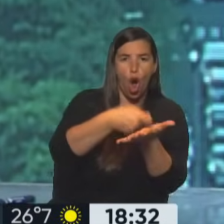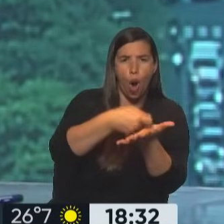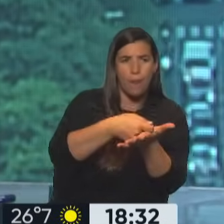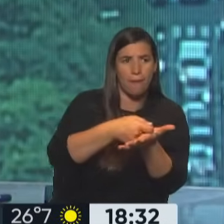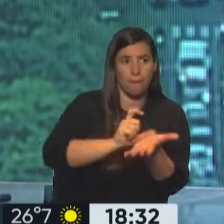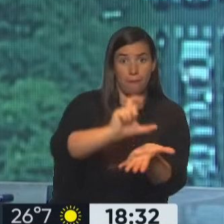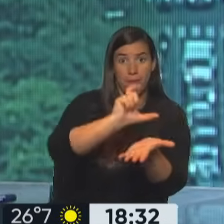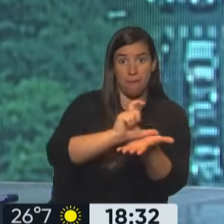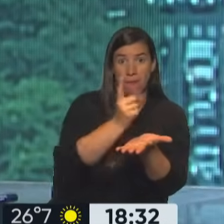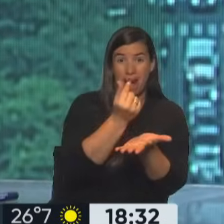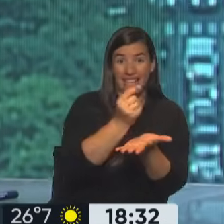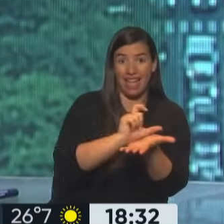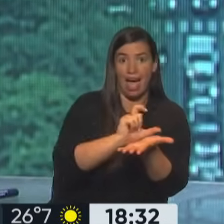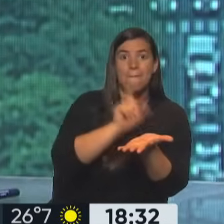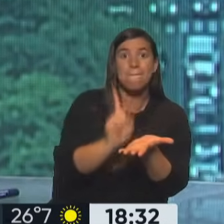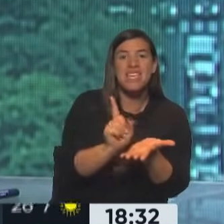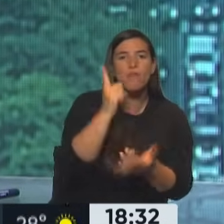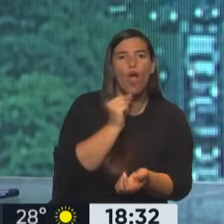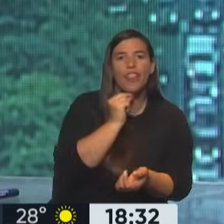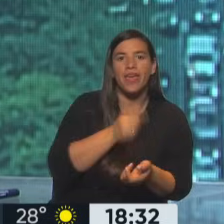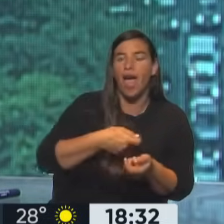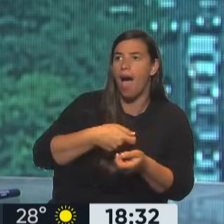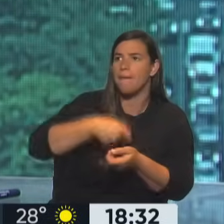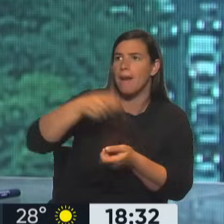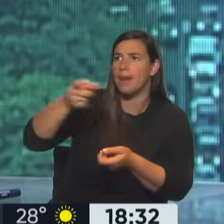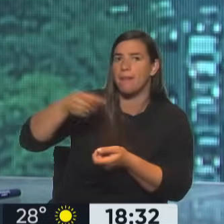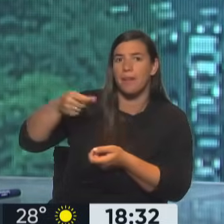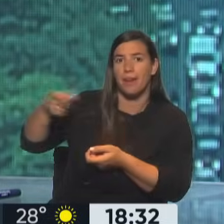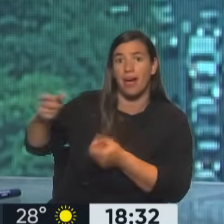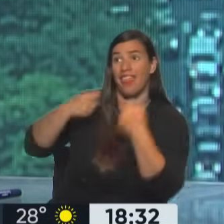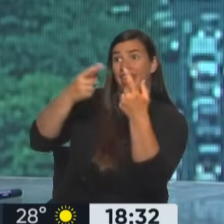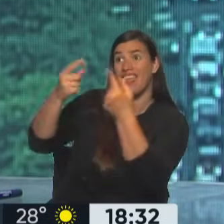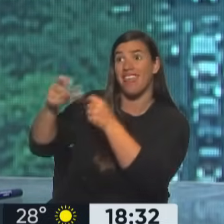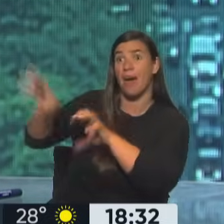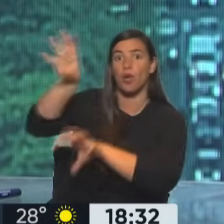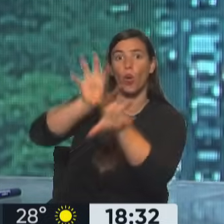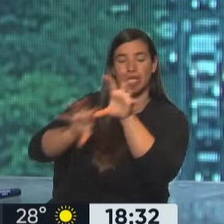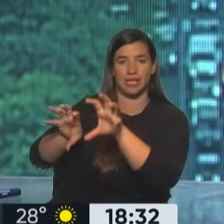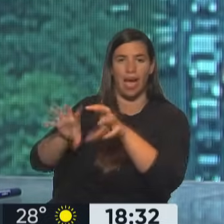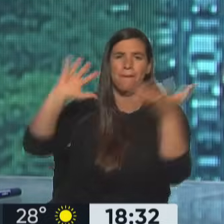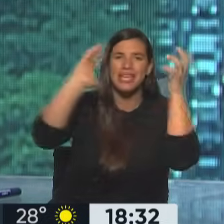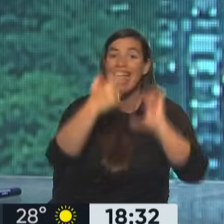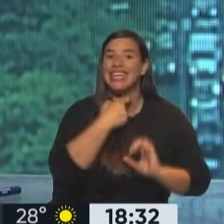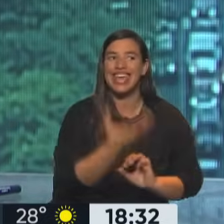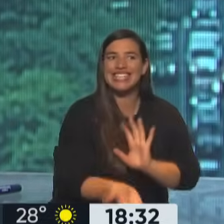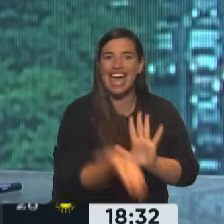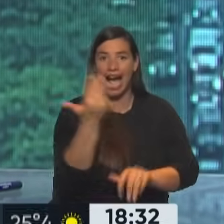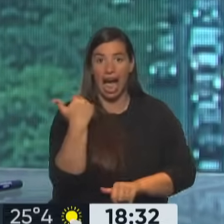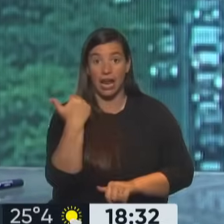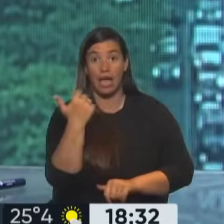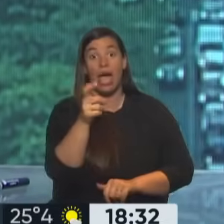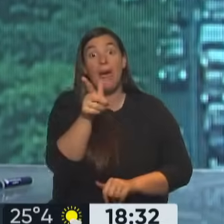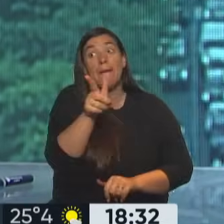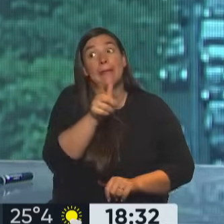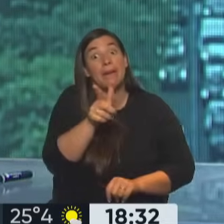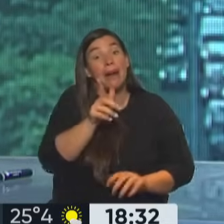sabía eso. No interviene nadie, no hay una sola persona que pueda discriminar eso. Ah. Y eso es lo que Milei quiere sacar. Me parece que se va a tirar el